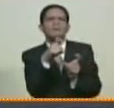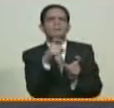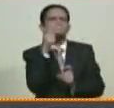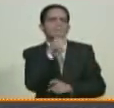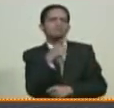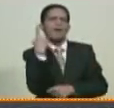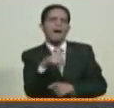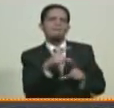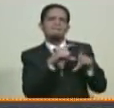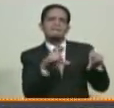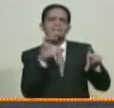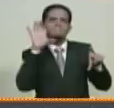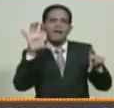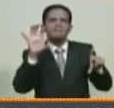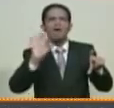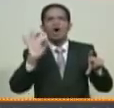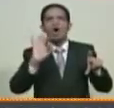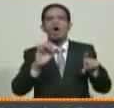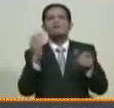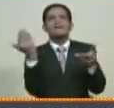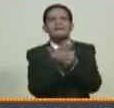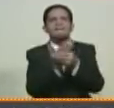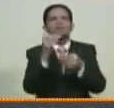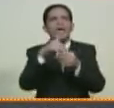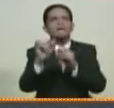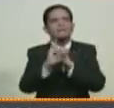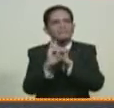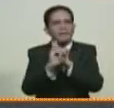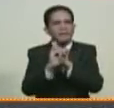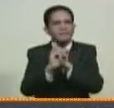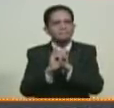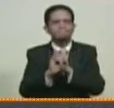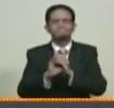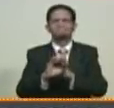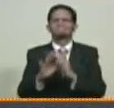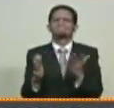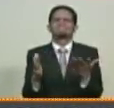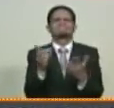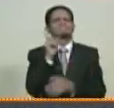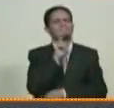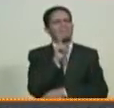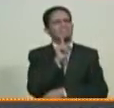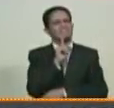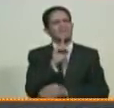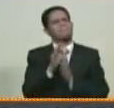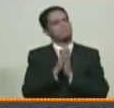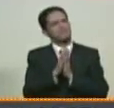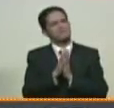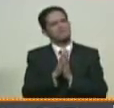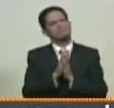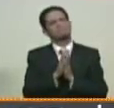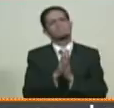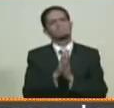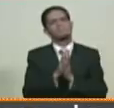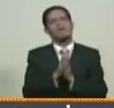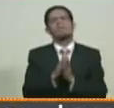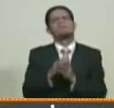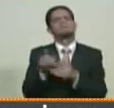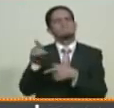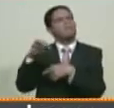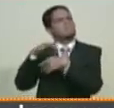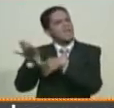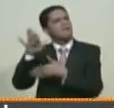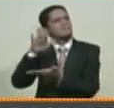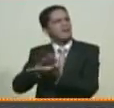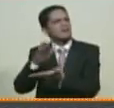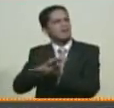carné a la patria o inscritos en el sistema pat ya dejen de mentir y de gente está preocupando nuestros abuelos nuestro abuelo bastante